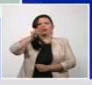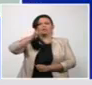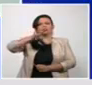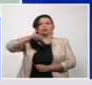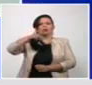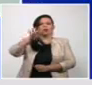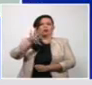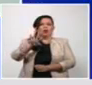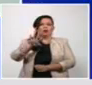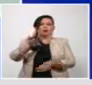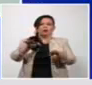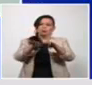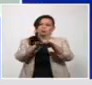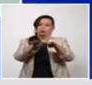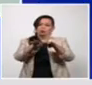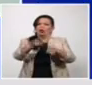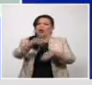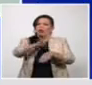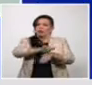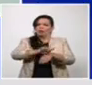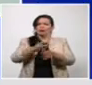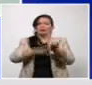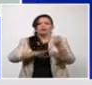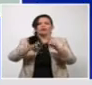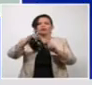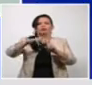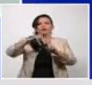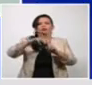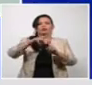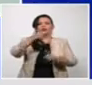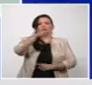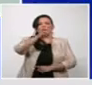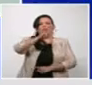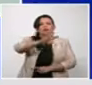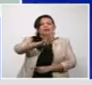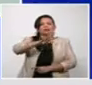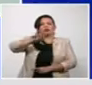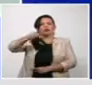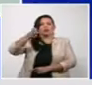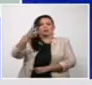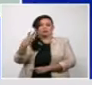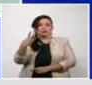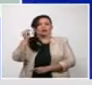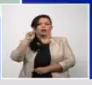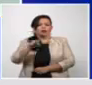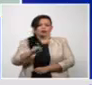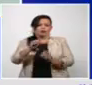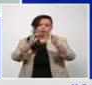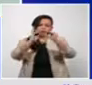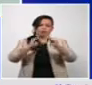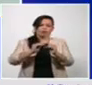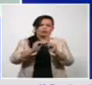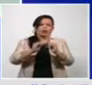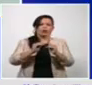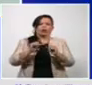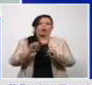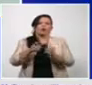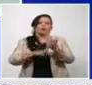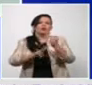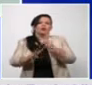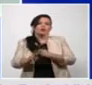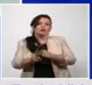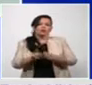del día de ayer. Y Las Tunas 13,3, pues son las provincias que tienen las tasas de incidencia de